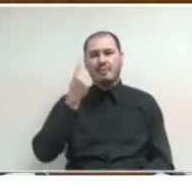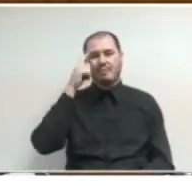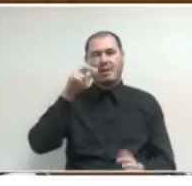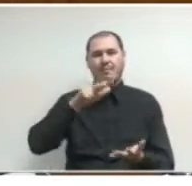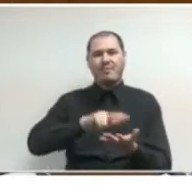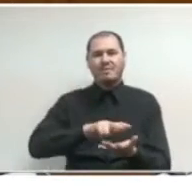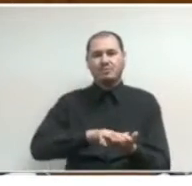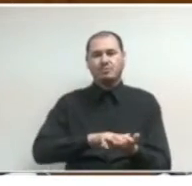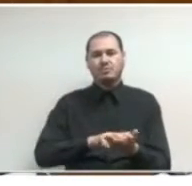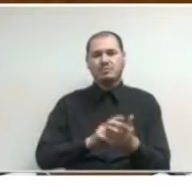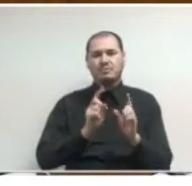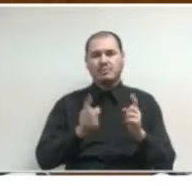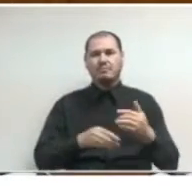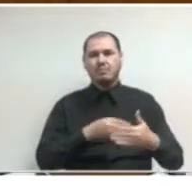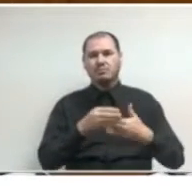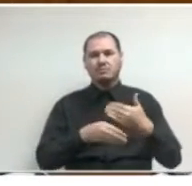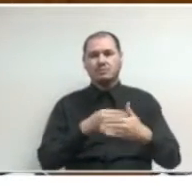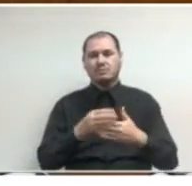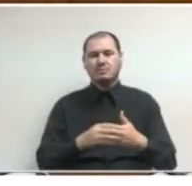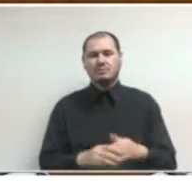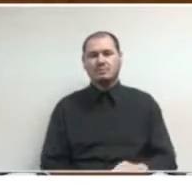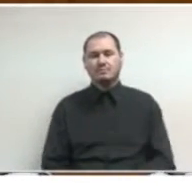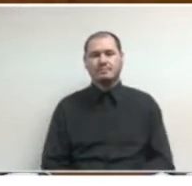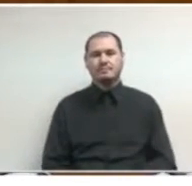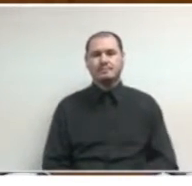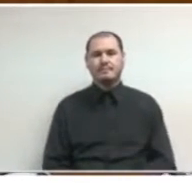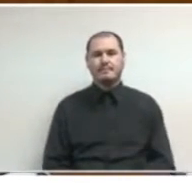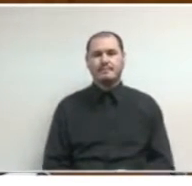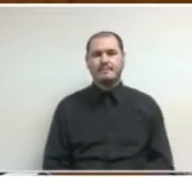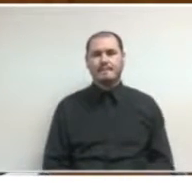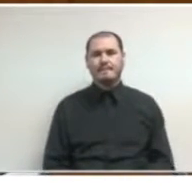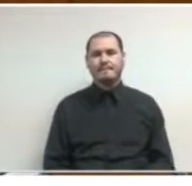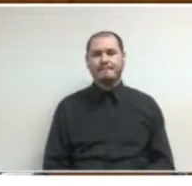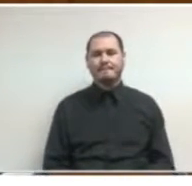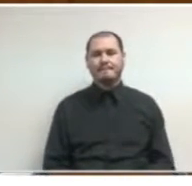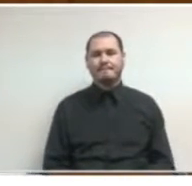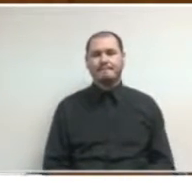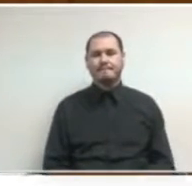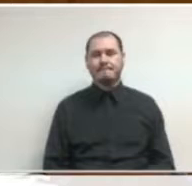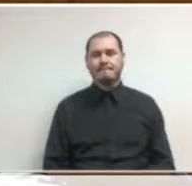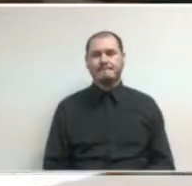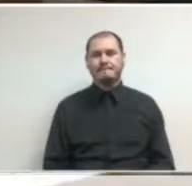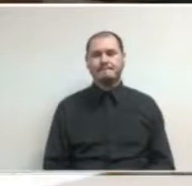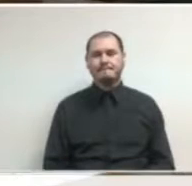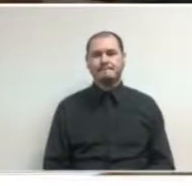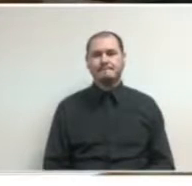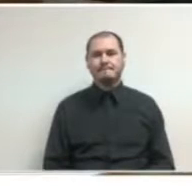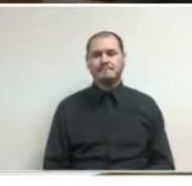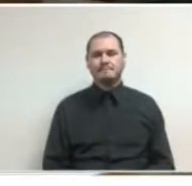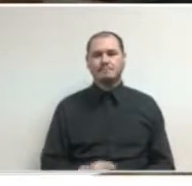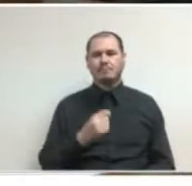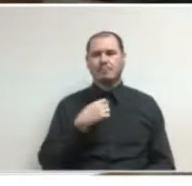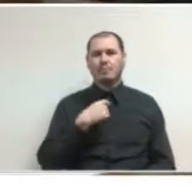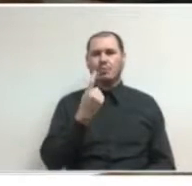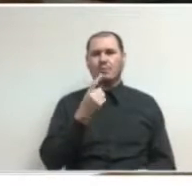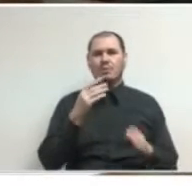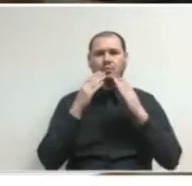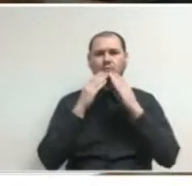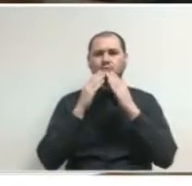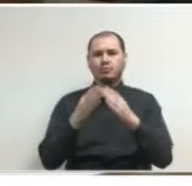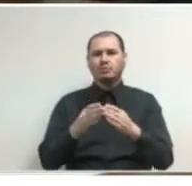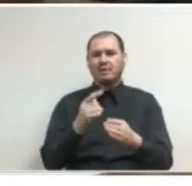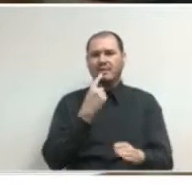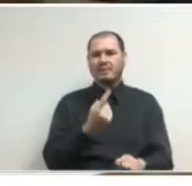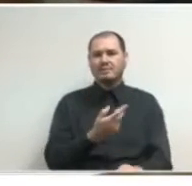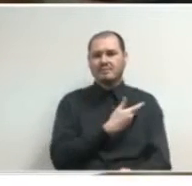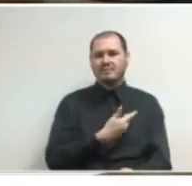ya aprobapa. Te la pa. Va a ir señambo Jecota Gina Peba. Gracias. correcto. Una consulta, doctora. Ese trámite vamos a...